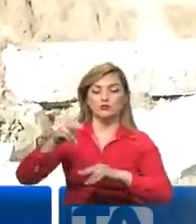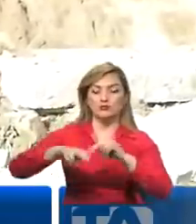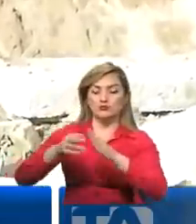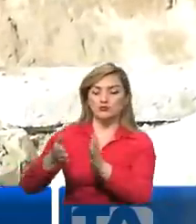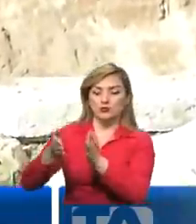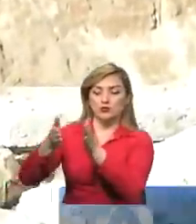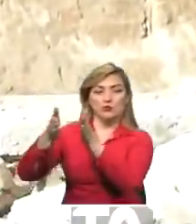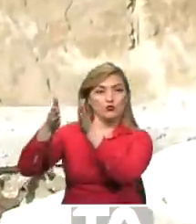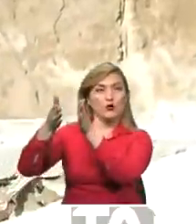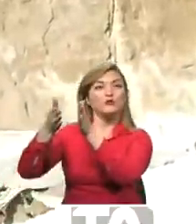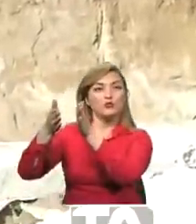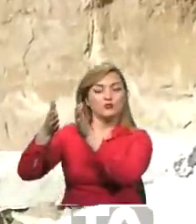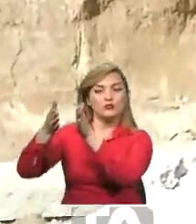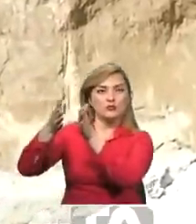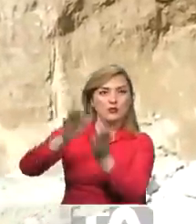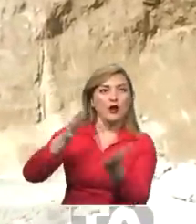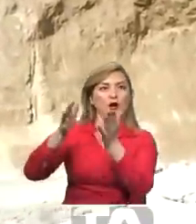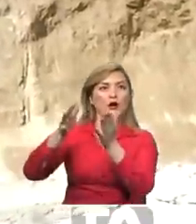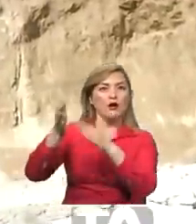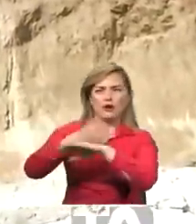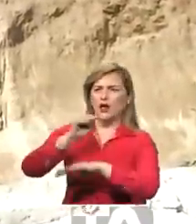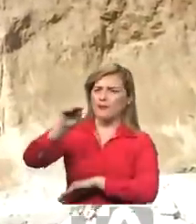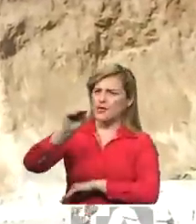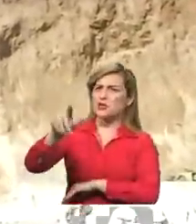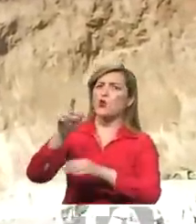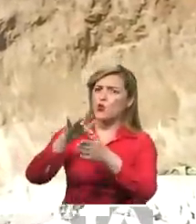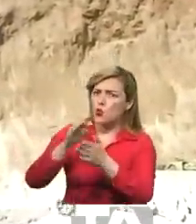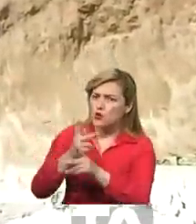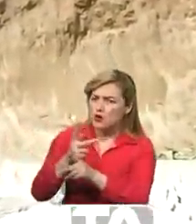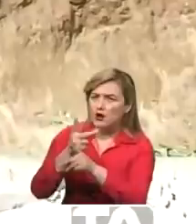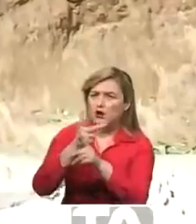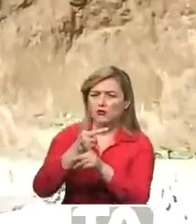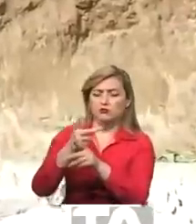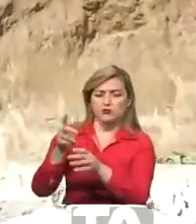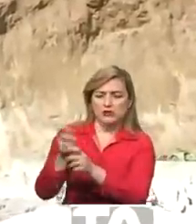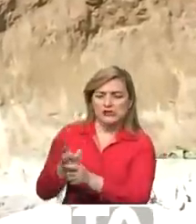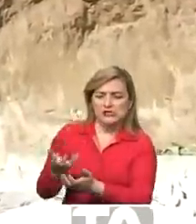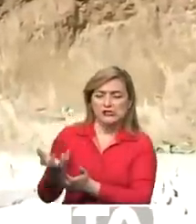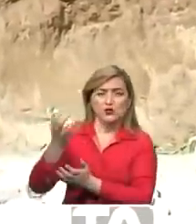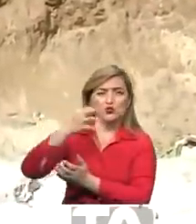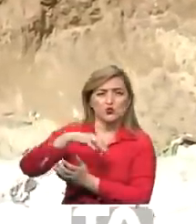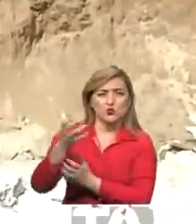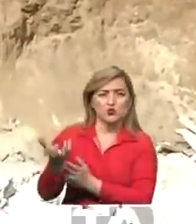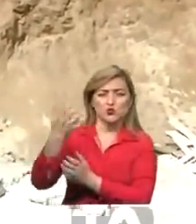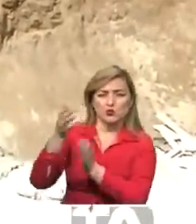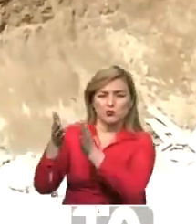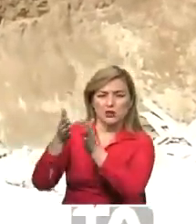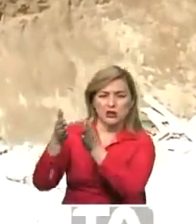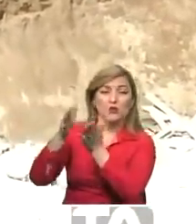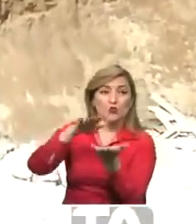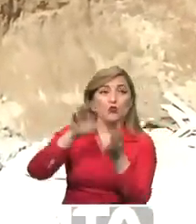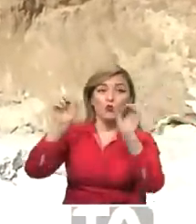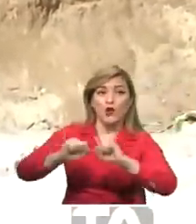caer por el desbanque, por el gran desbanque que estaban realizando en este sitio. Estamos con María, una de las moradoras